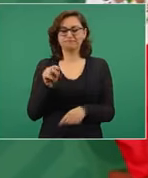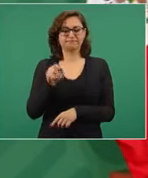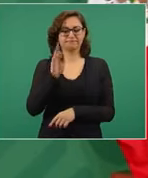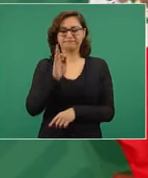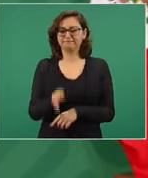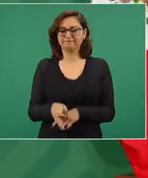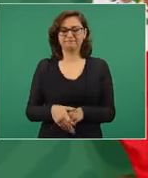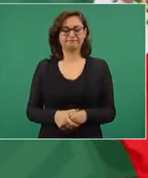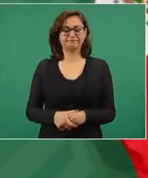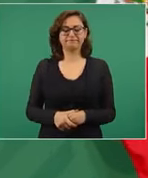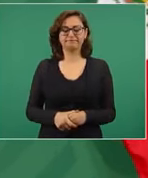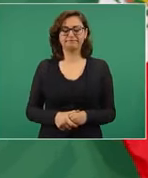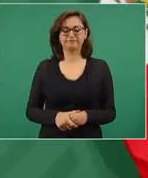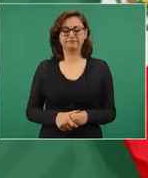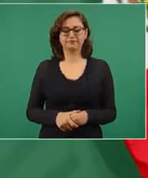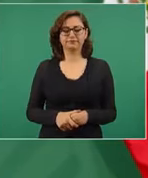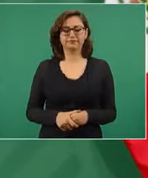recomendaciones.